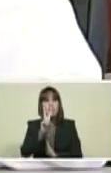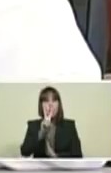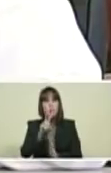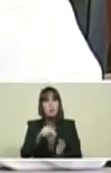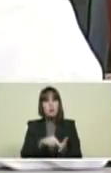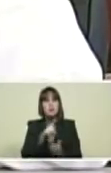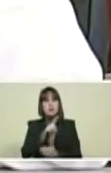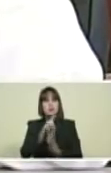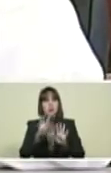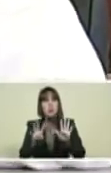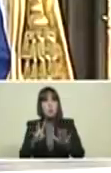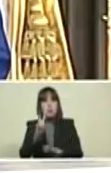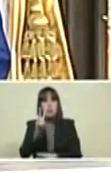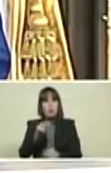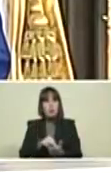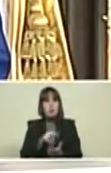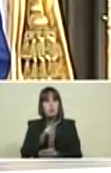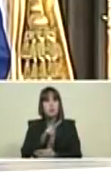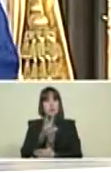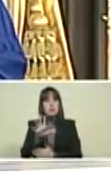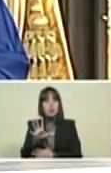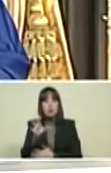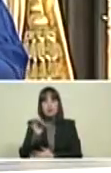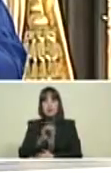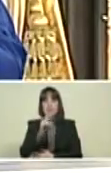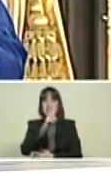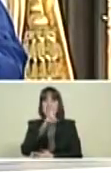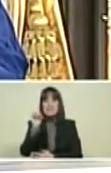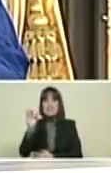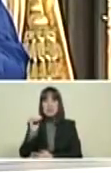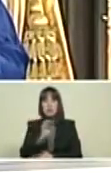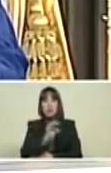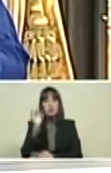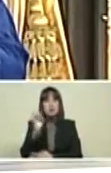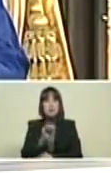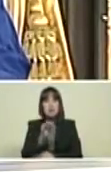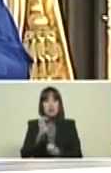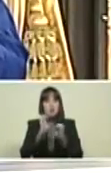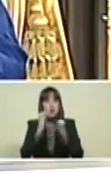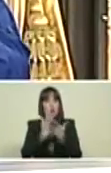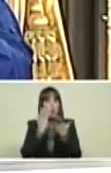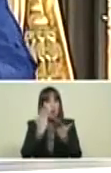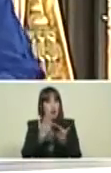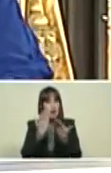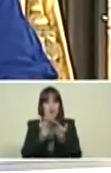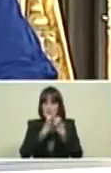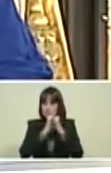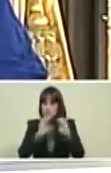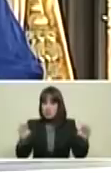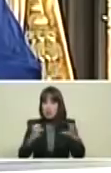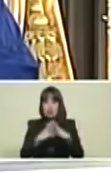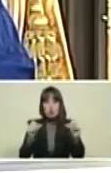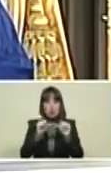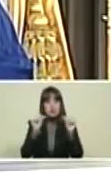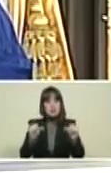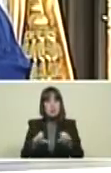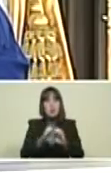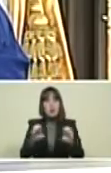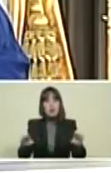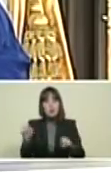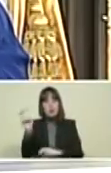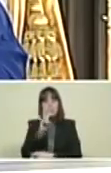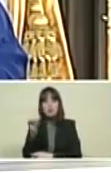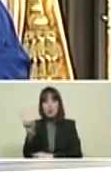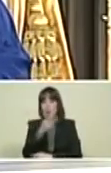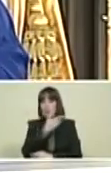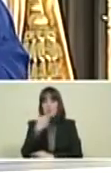2019-2025. 100% escolaridad en el sistema educativo venezolano y lo vamos a lograr. Yo quiero que Venezuela tenga